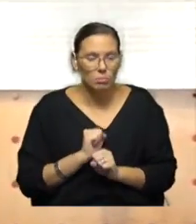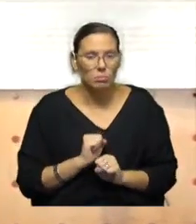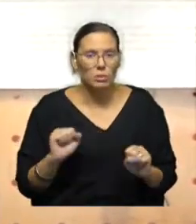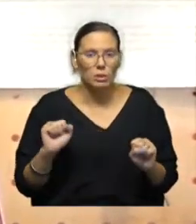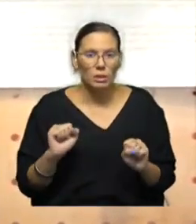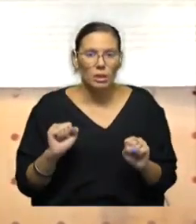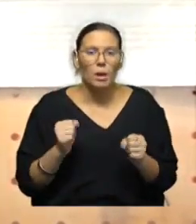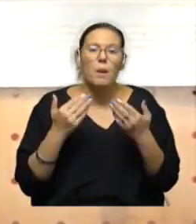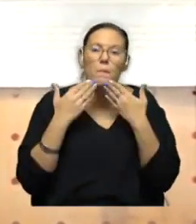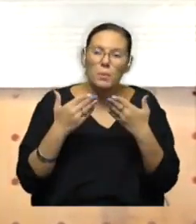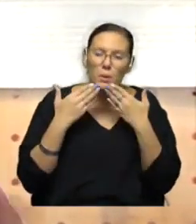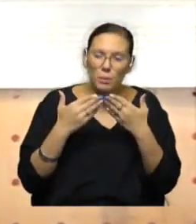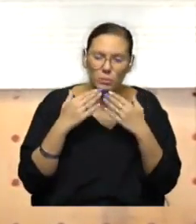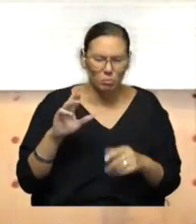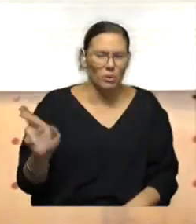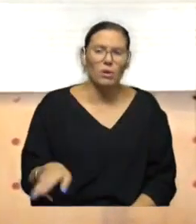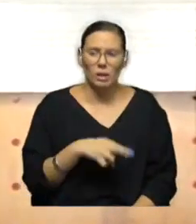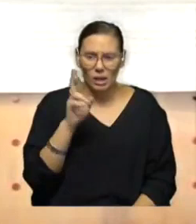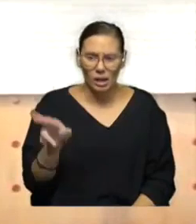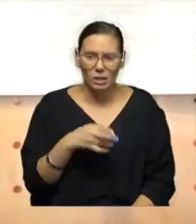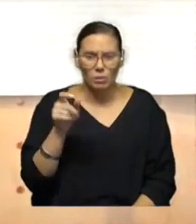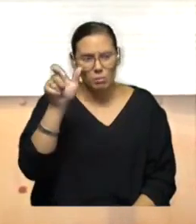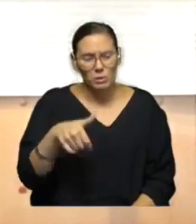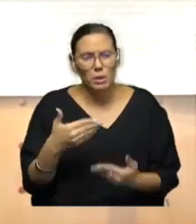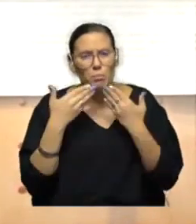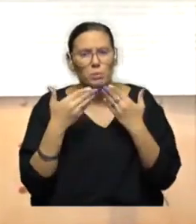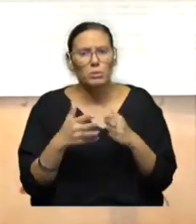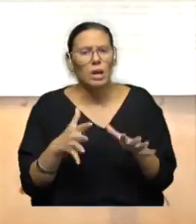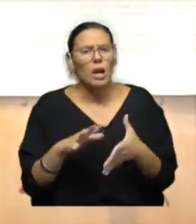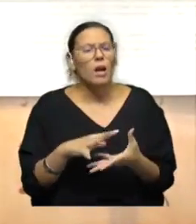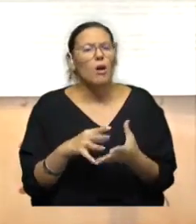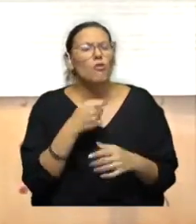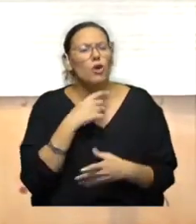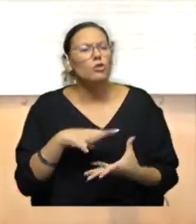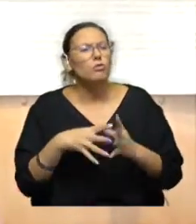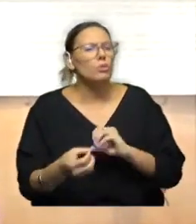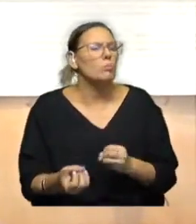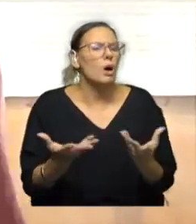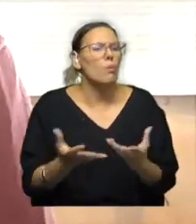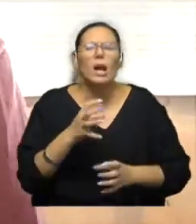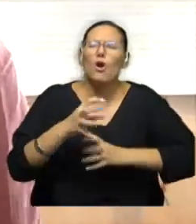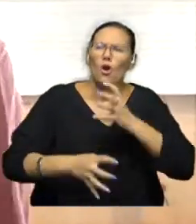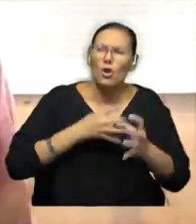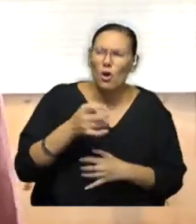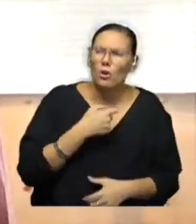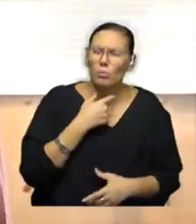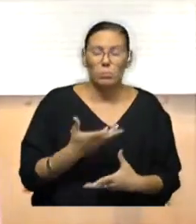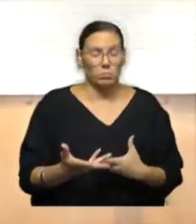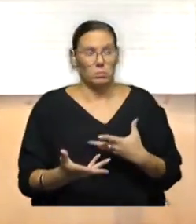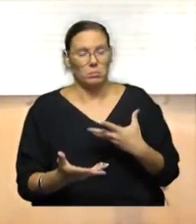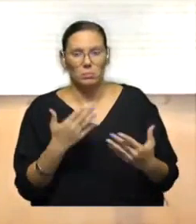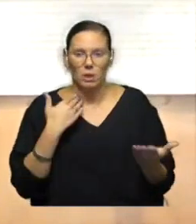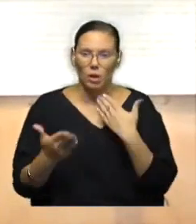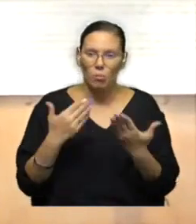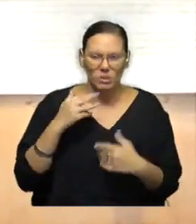a través de unas preguntas un poco extrañas, porque viene alguien y te pregunta, bueno, ¿qué forma tiene tu voz? ¿Pero qué color? Y qué sé yo, y en una conversación